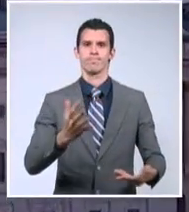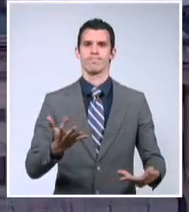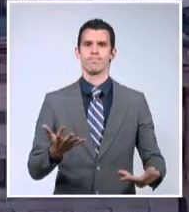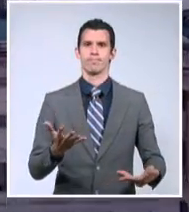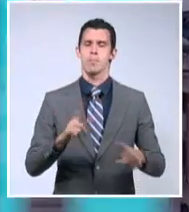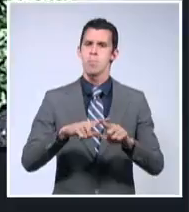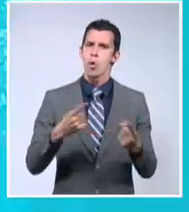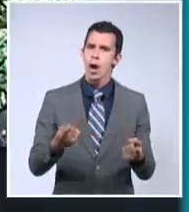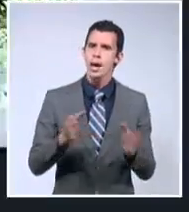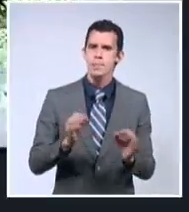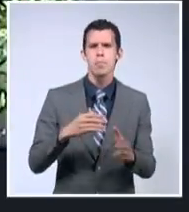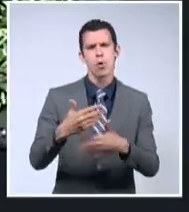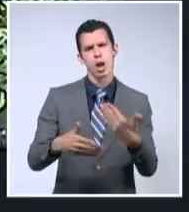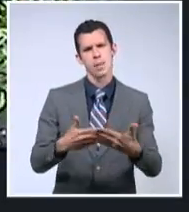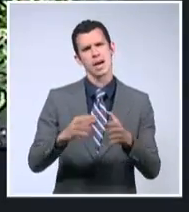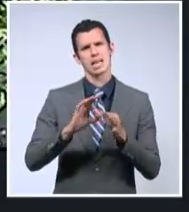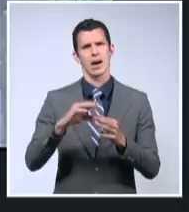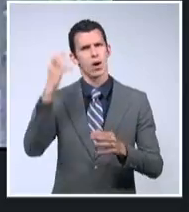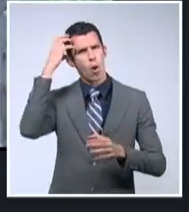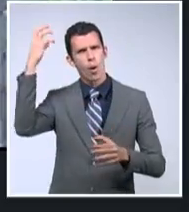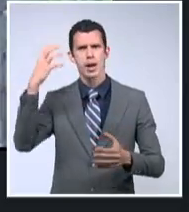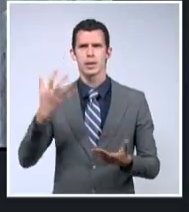para su gestión.